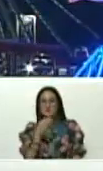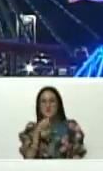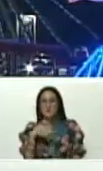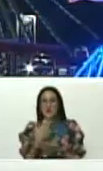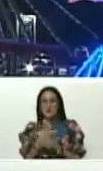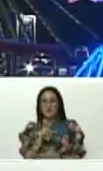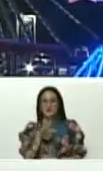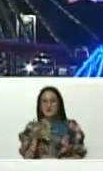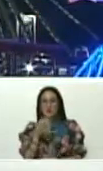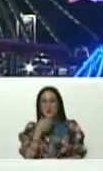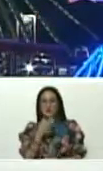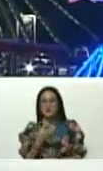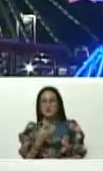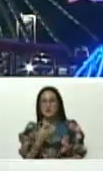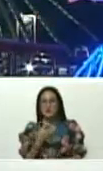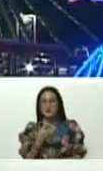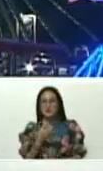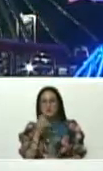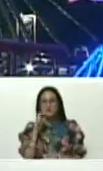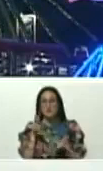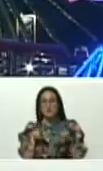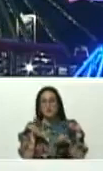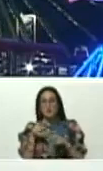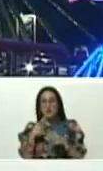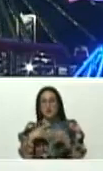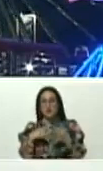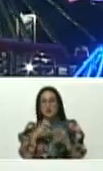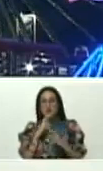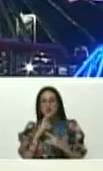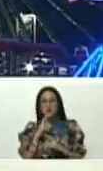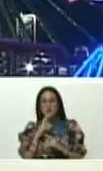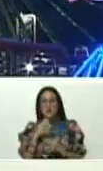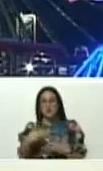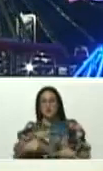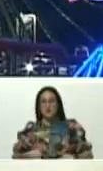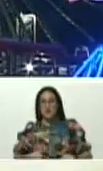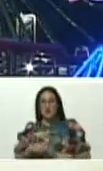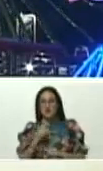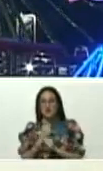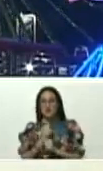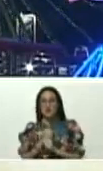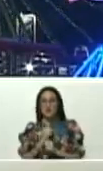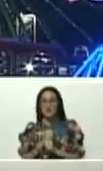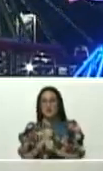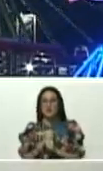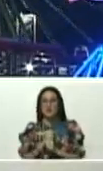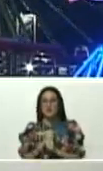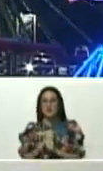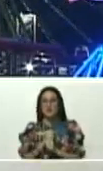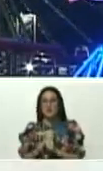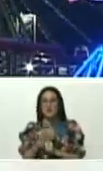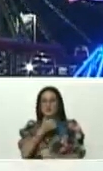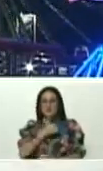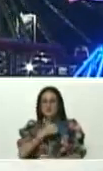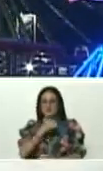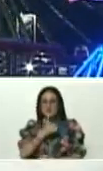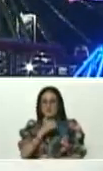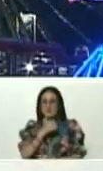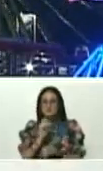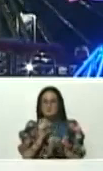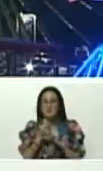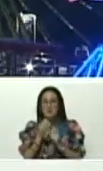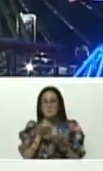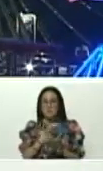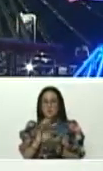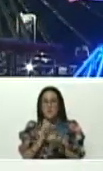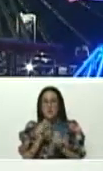el 25 de diciembre exhibiendo sus productos, el resultado de su esfuerzo, de su trabajo, de su resiliencia para convertir los